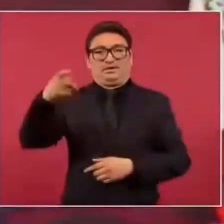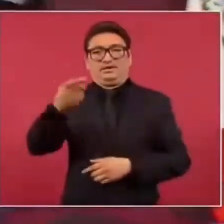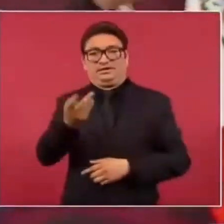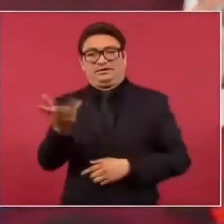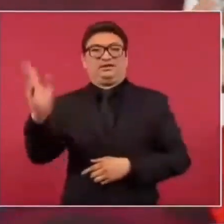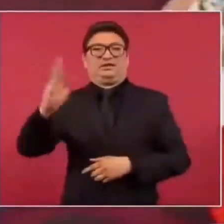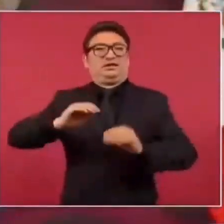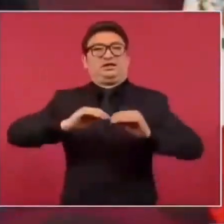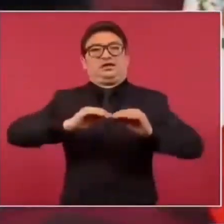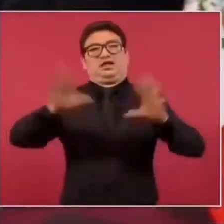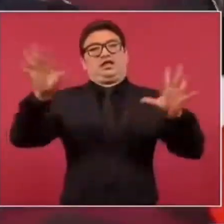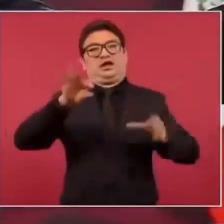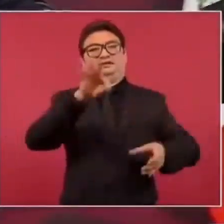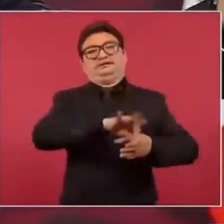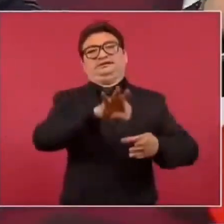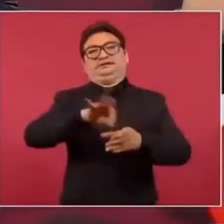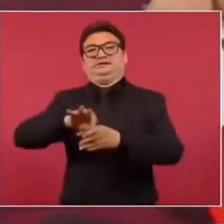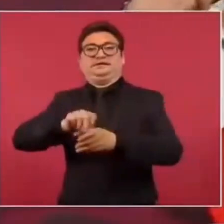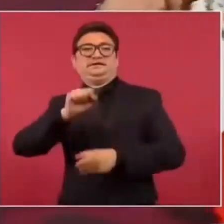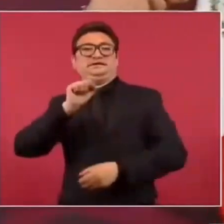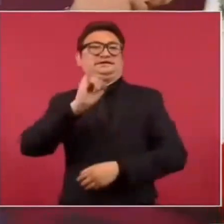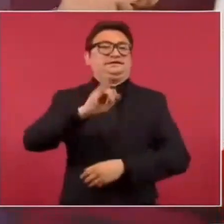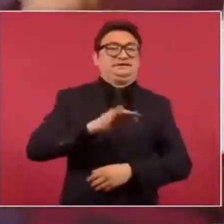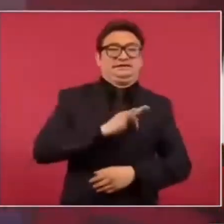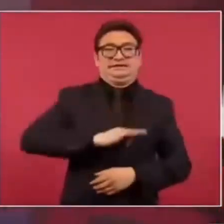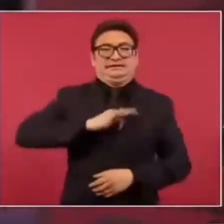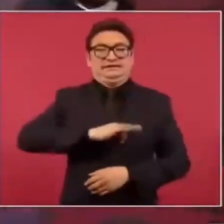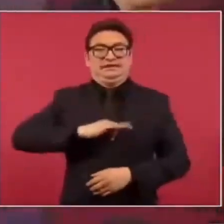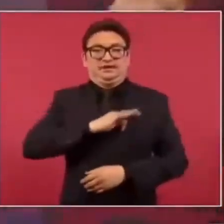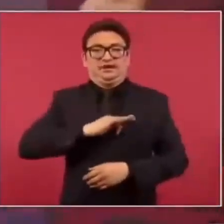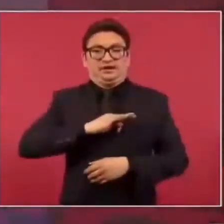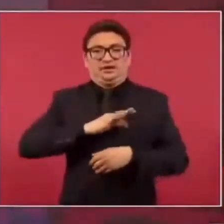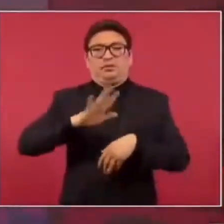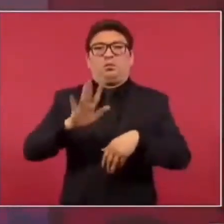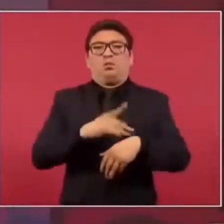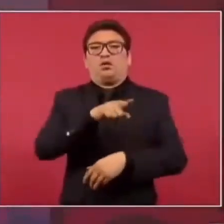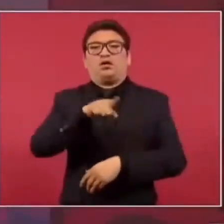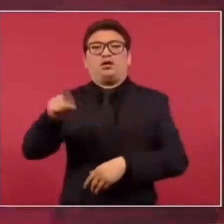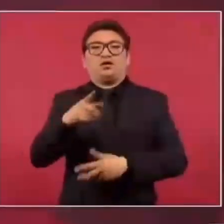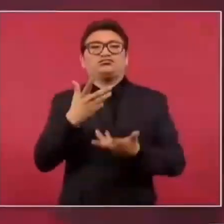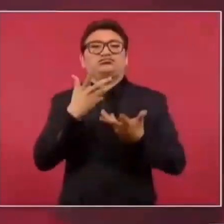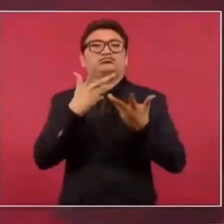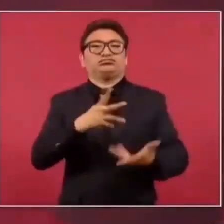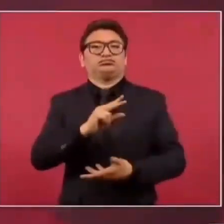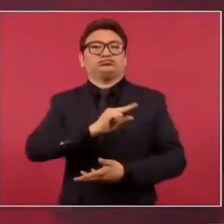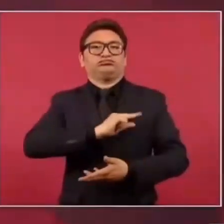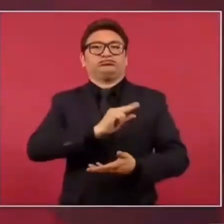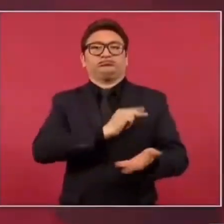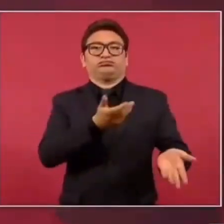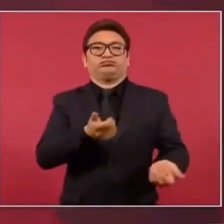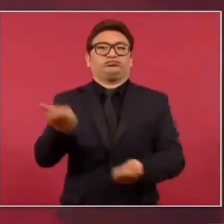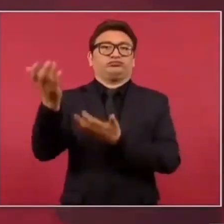claro que van a votar feliz por la privatización